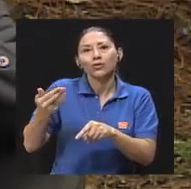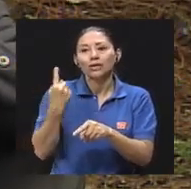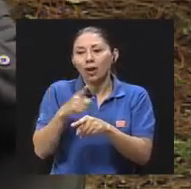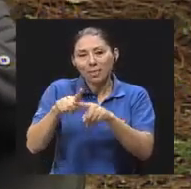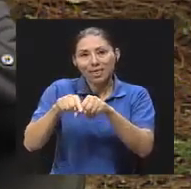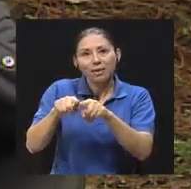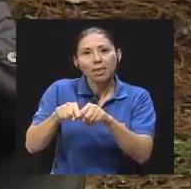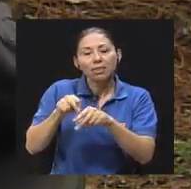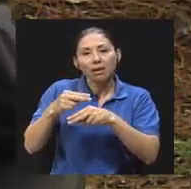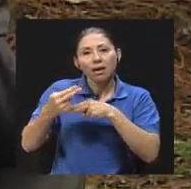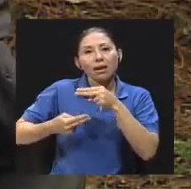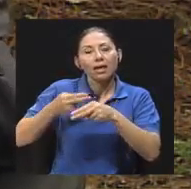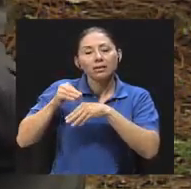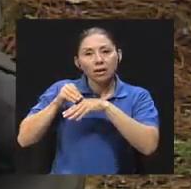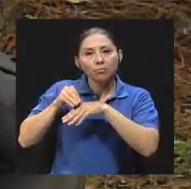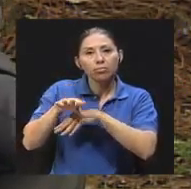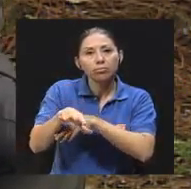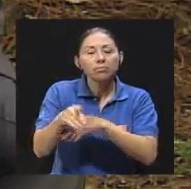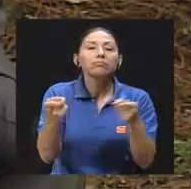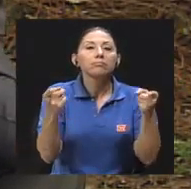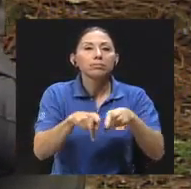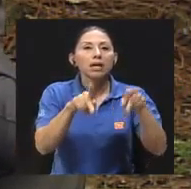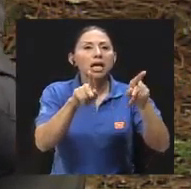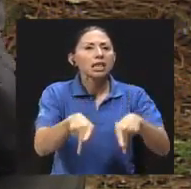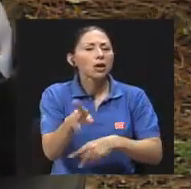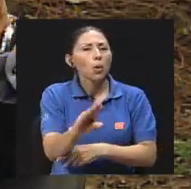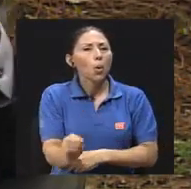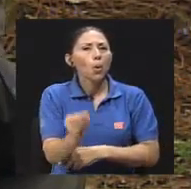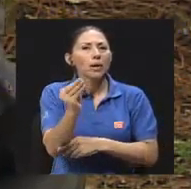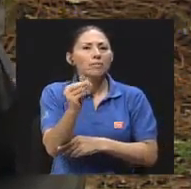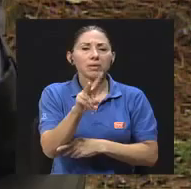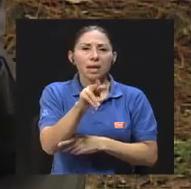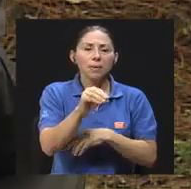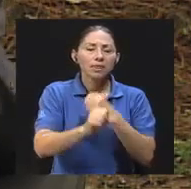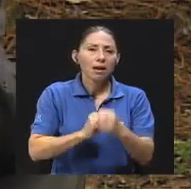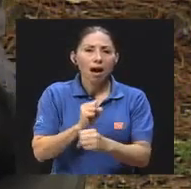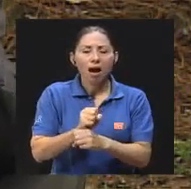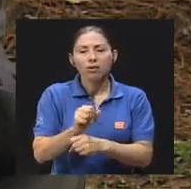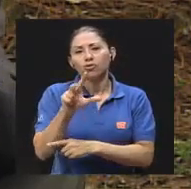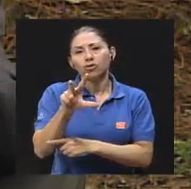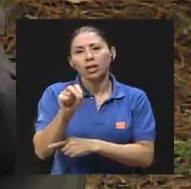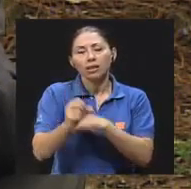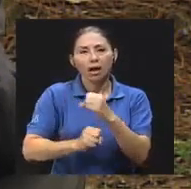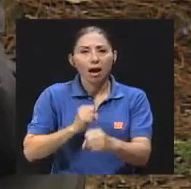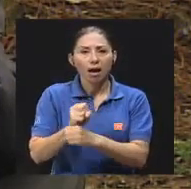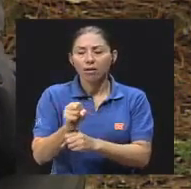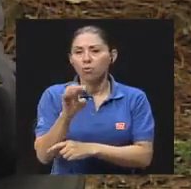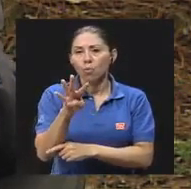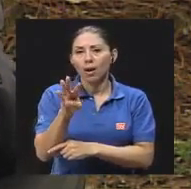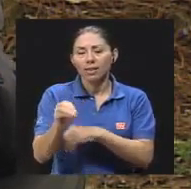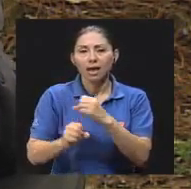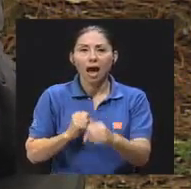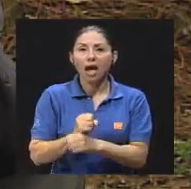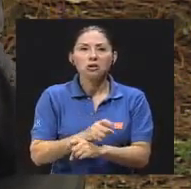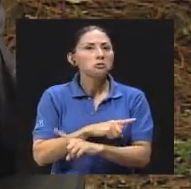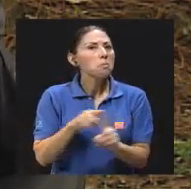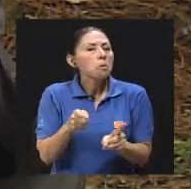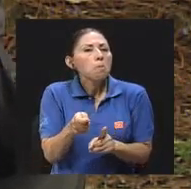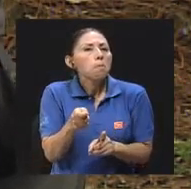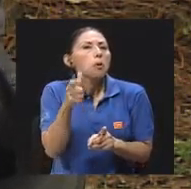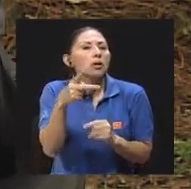herencia. Entonces lo vemos en gente muy joven, gente de 20 años, de 30 años, de 40 años. Por dicha, pues, no es